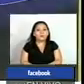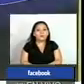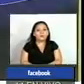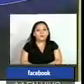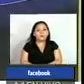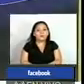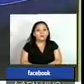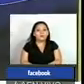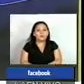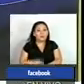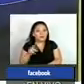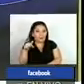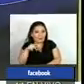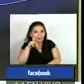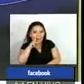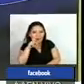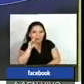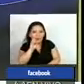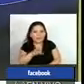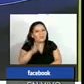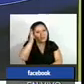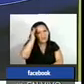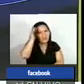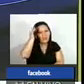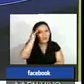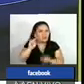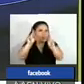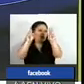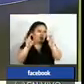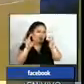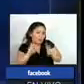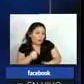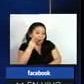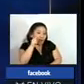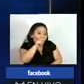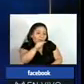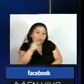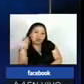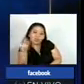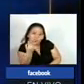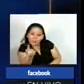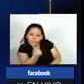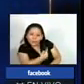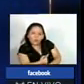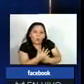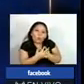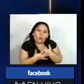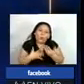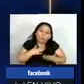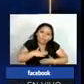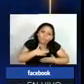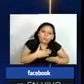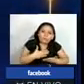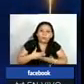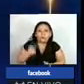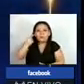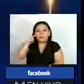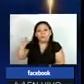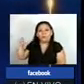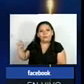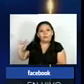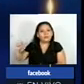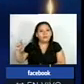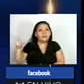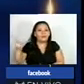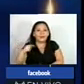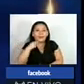Ahora vamos a conocer los siguientes casos donde se solicita donantes de plasma. Les tenemos en pantalla el primer caso.